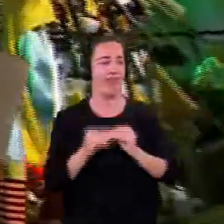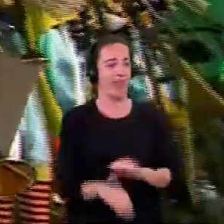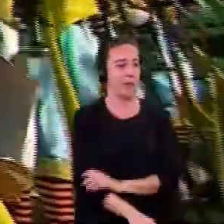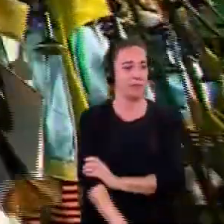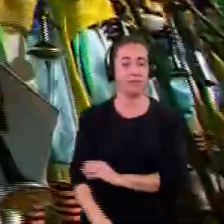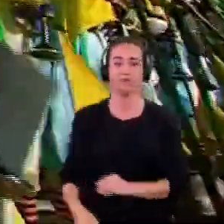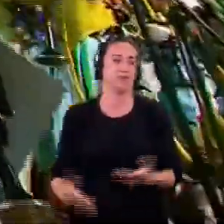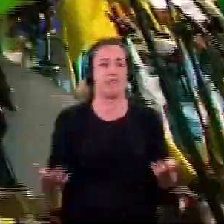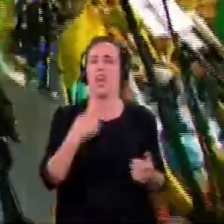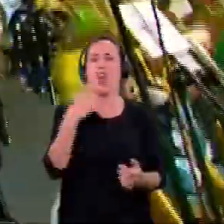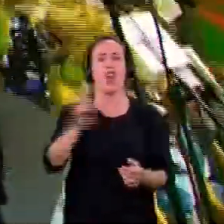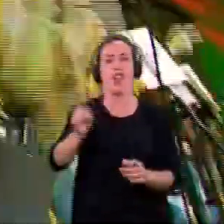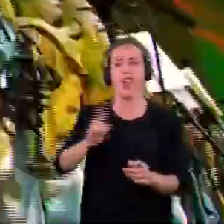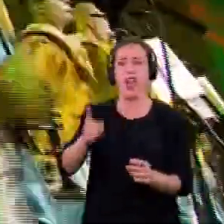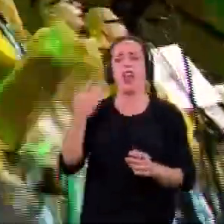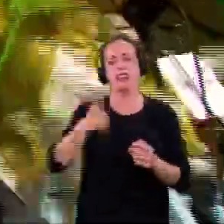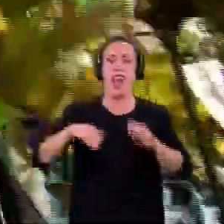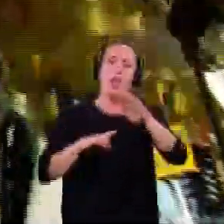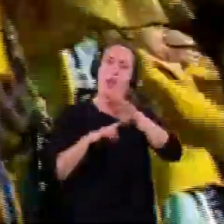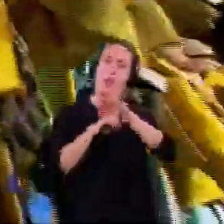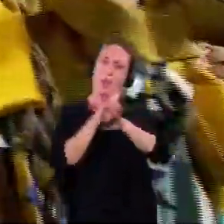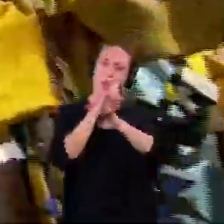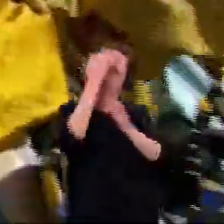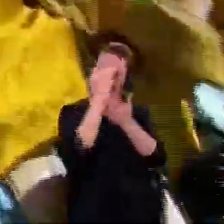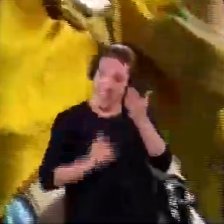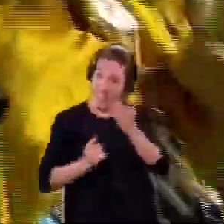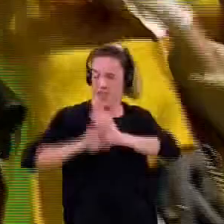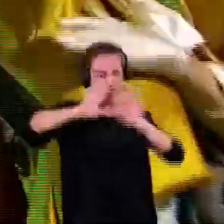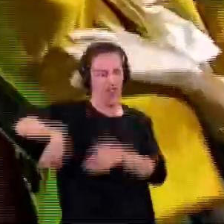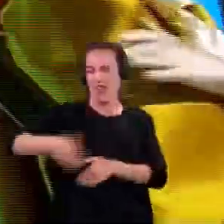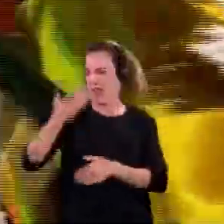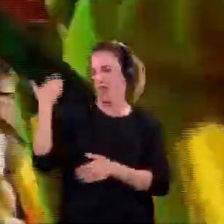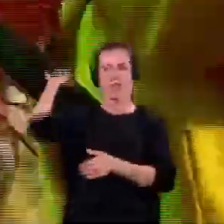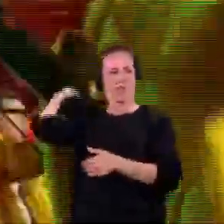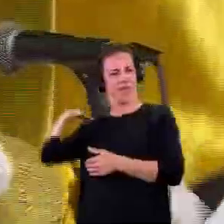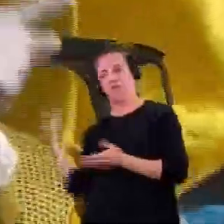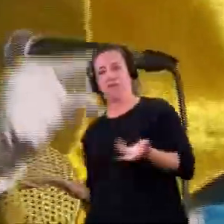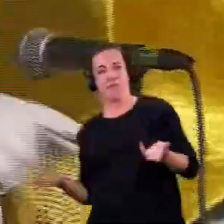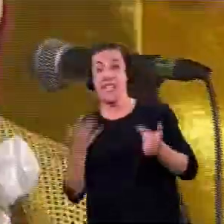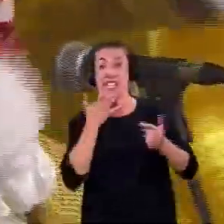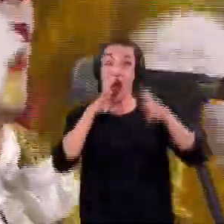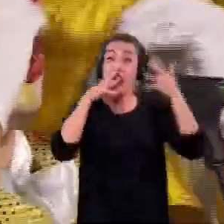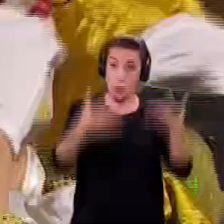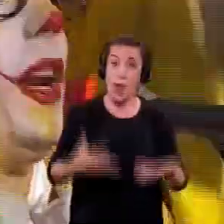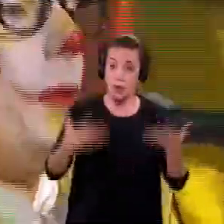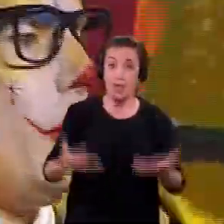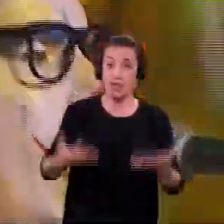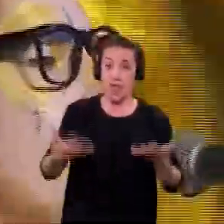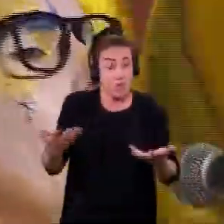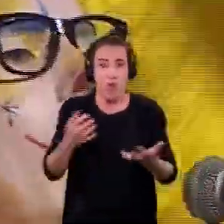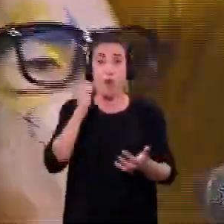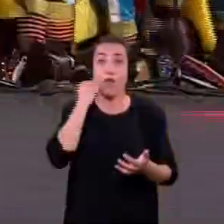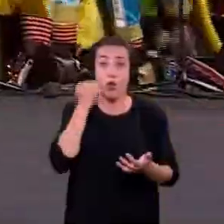no diga que ya nos recuperamos de la crisis, solo es cosa del pasado. Si hoy en día ya no hay quien compre ni